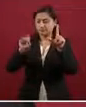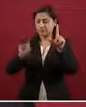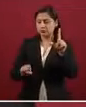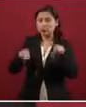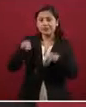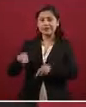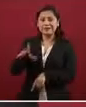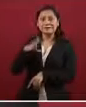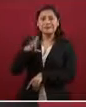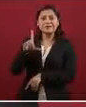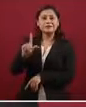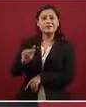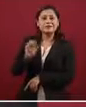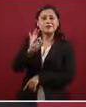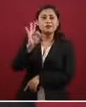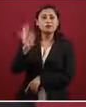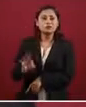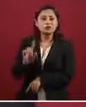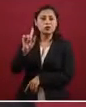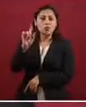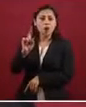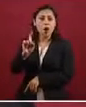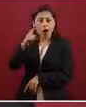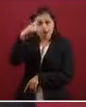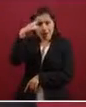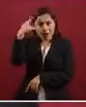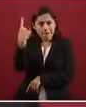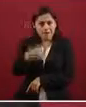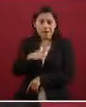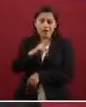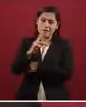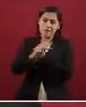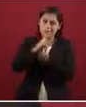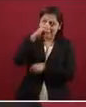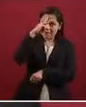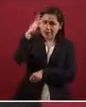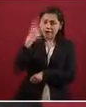del país, está el petróleo, está el gas,